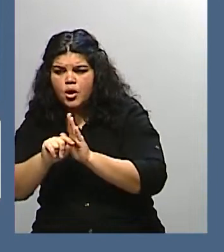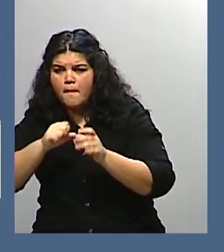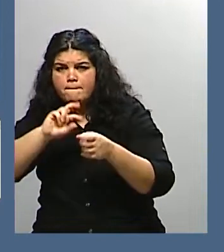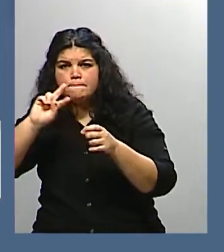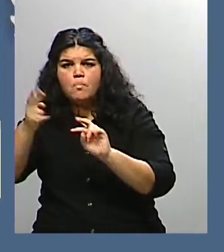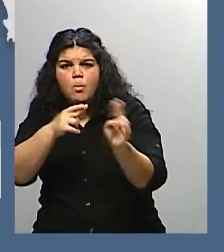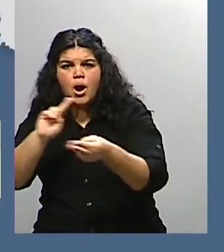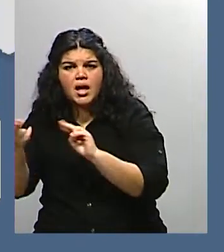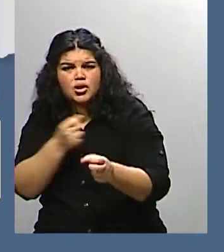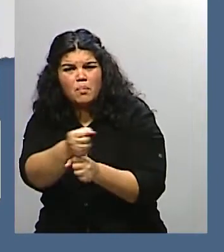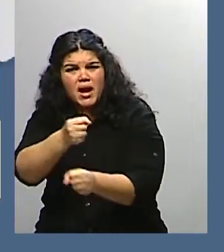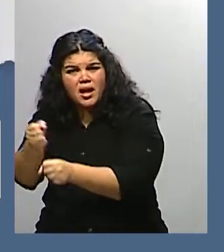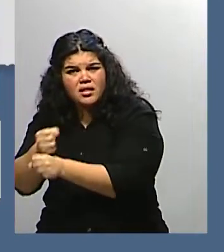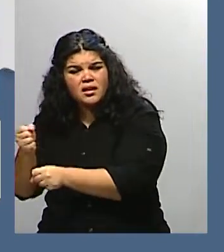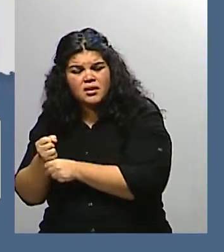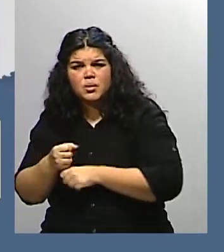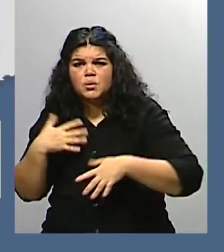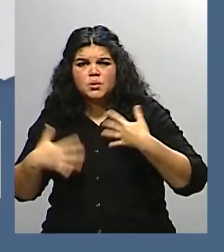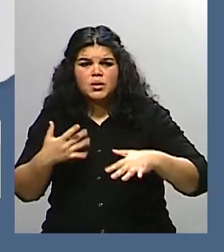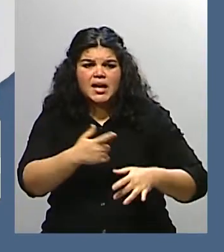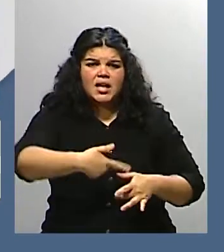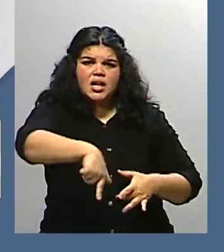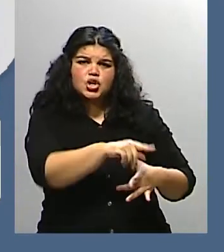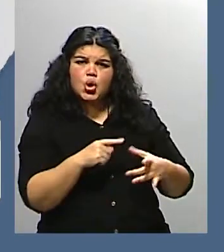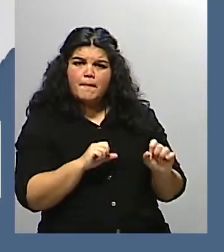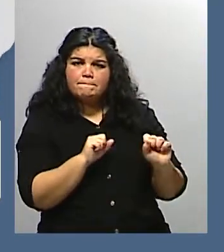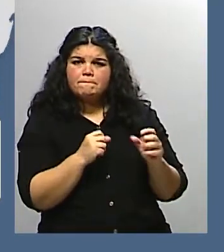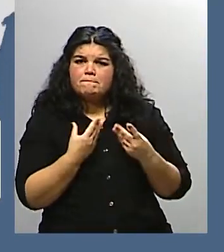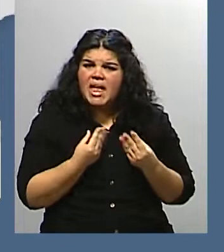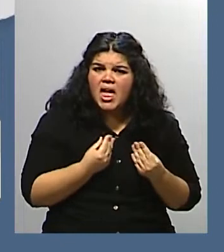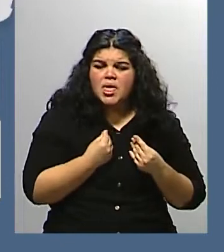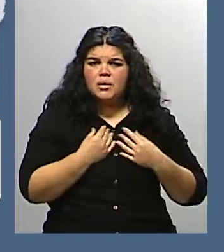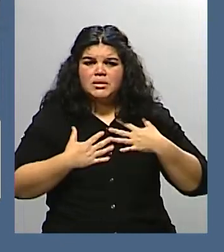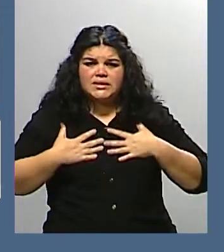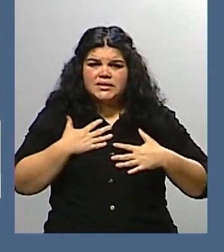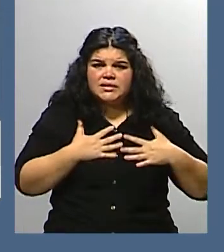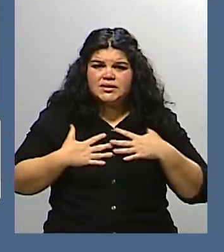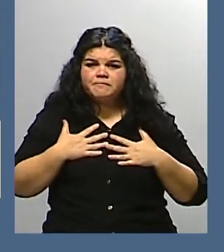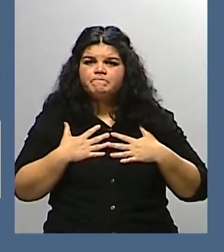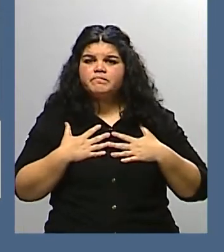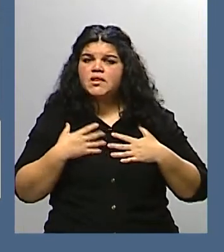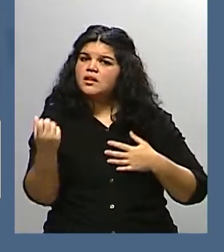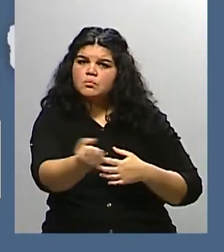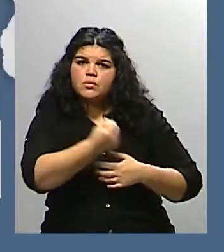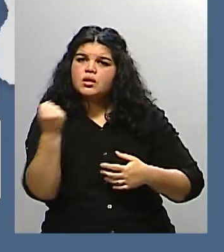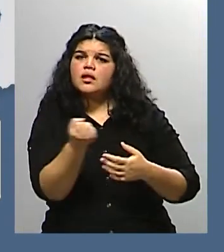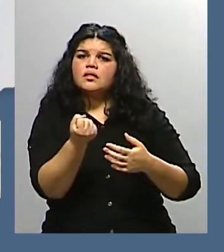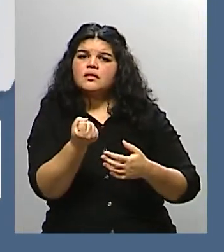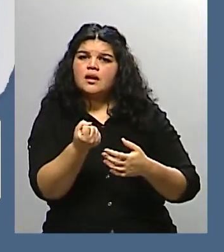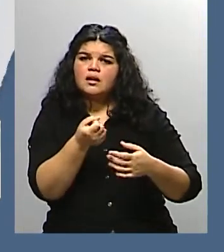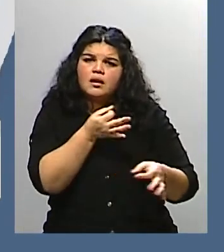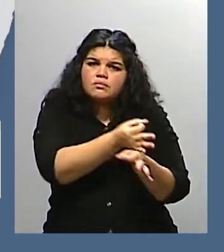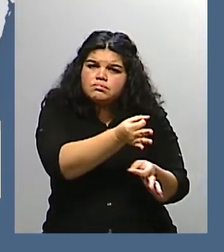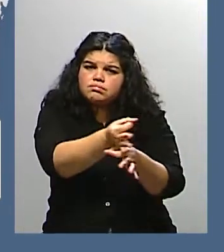con temores, ¿no? Frente a esta necesidad de hacer tomar conciencia, ya sea a los gobiernos, a las empresas y al mundo en